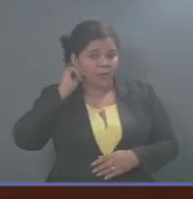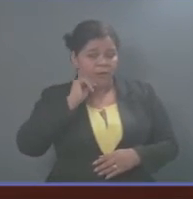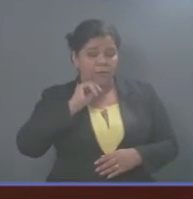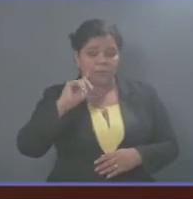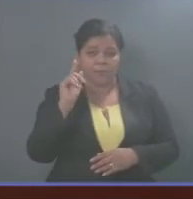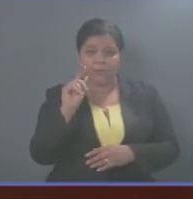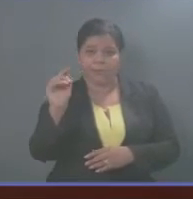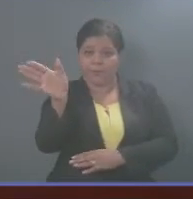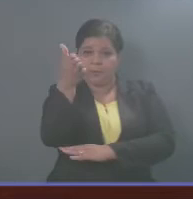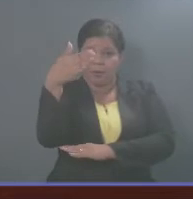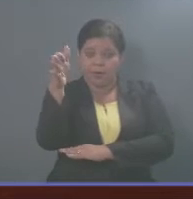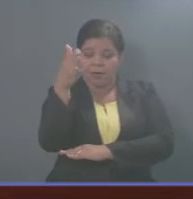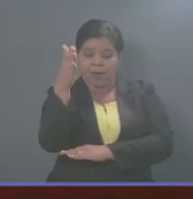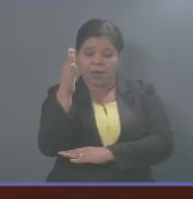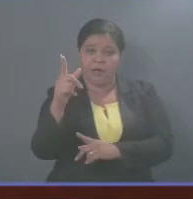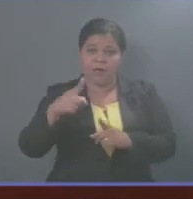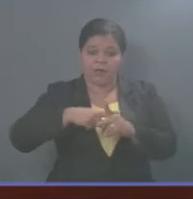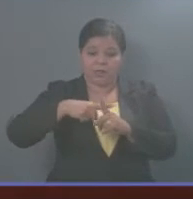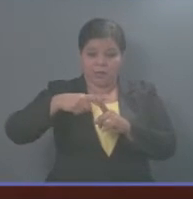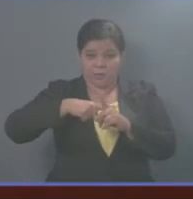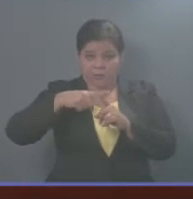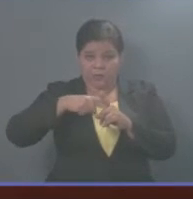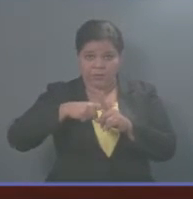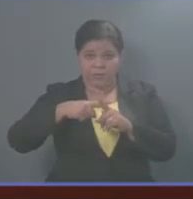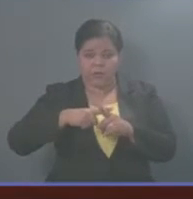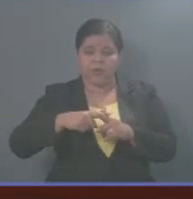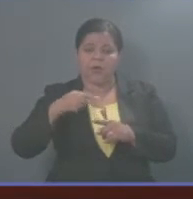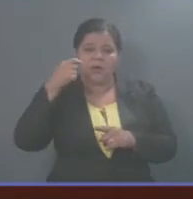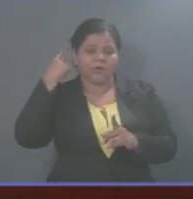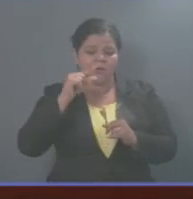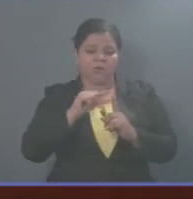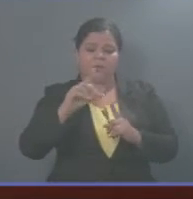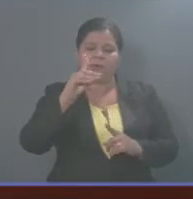Gran Bretaña e Irlanda del Norte, don David